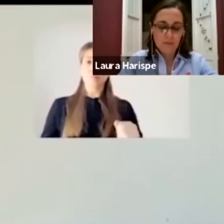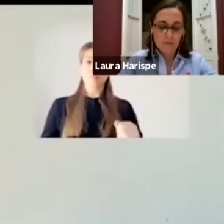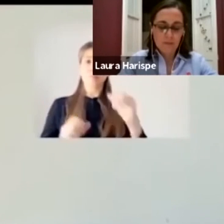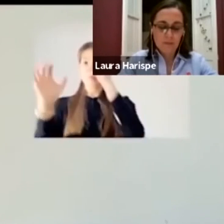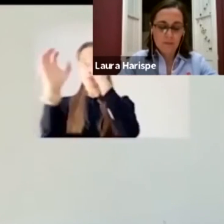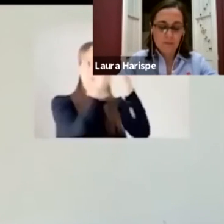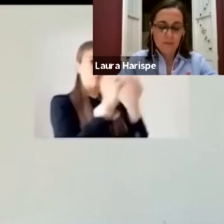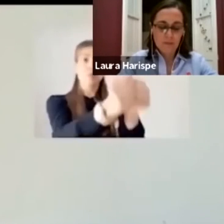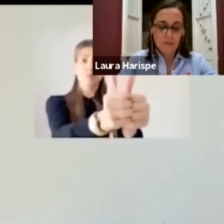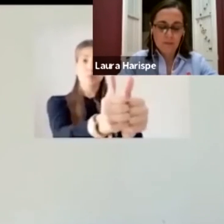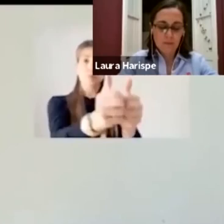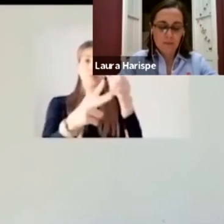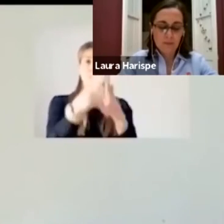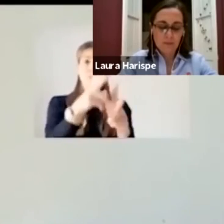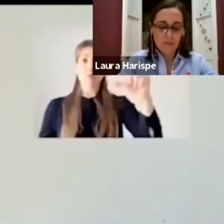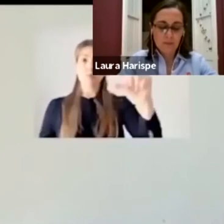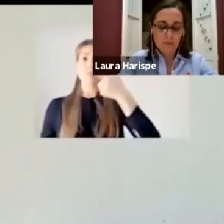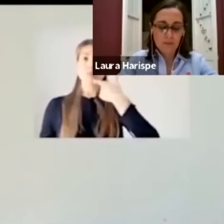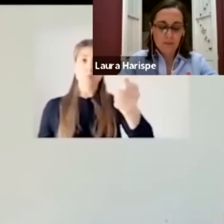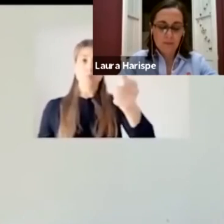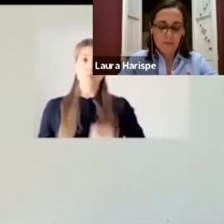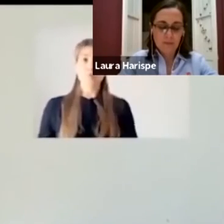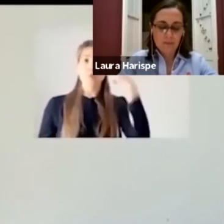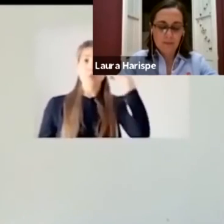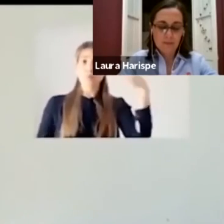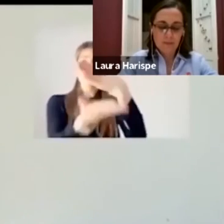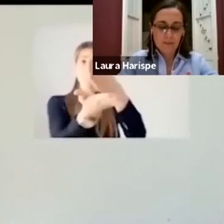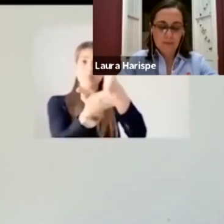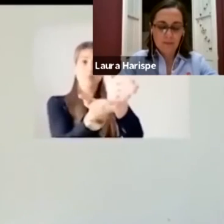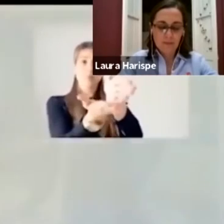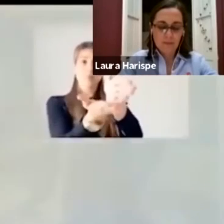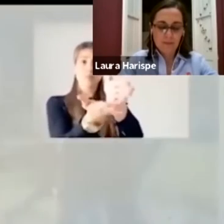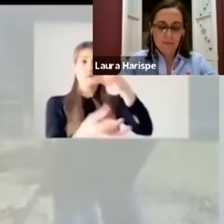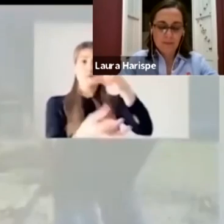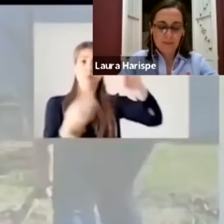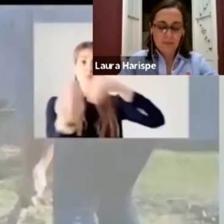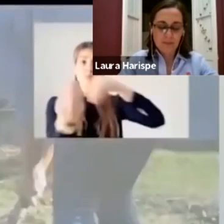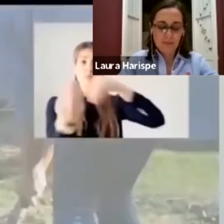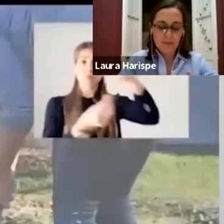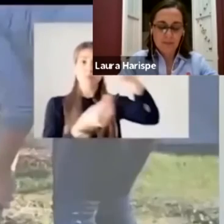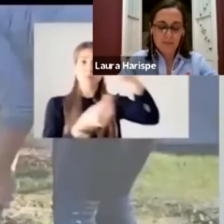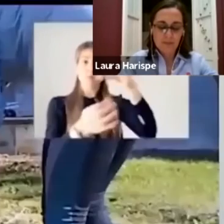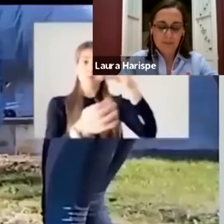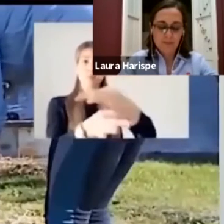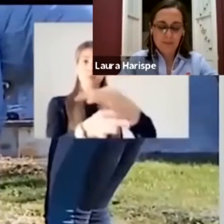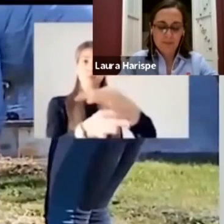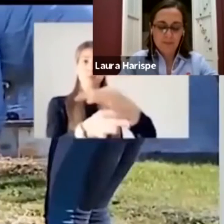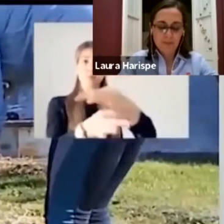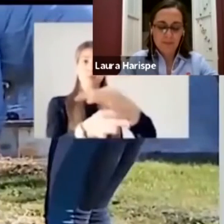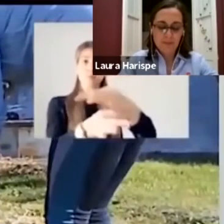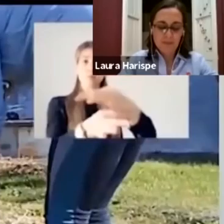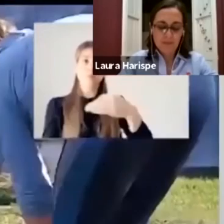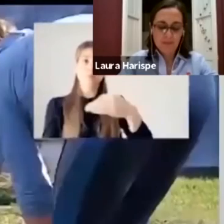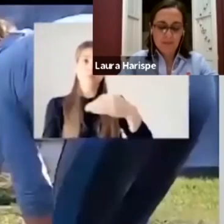lenguaje de señas, con la idea de compartirlos con alumnos, sus familias, la comunidad educativa y